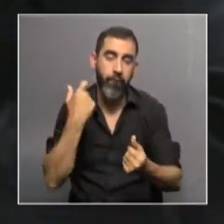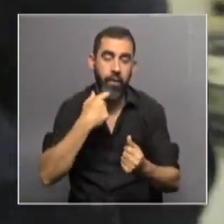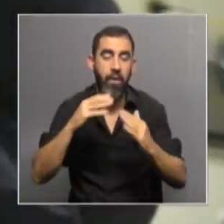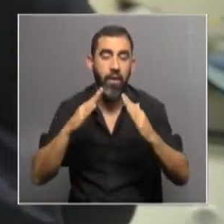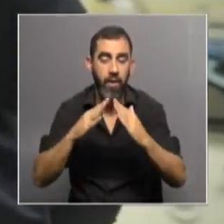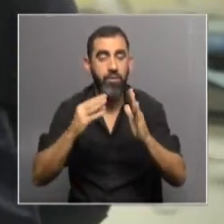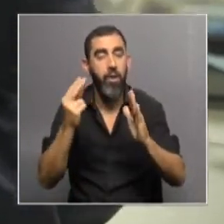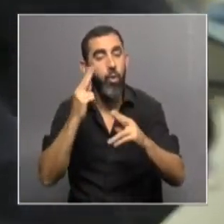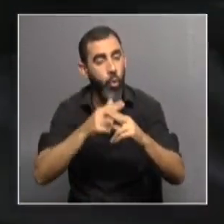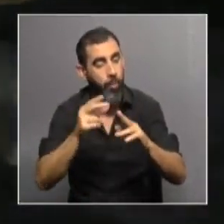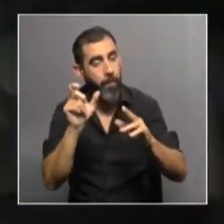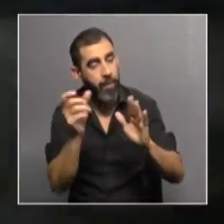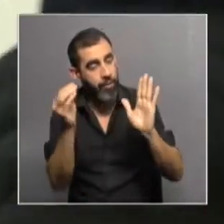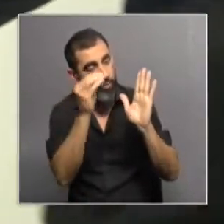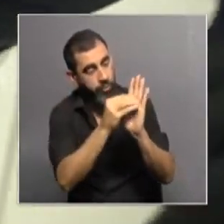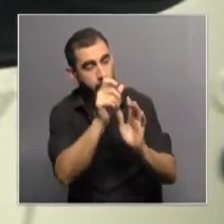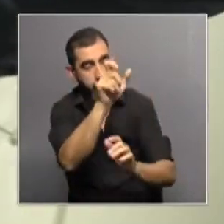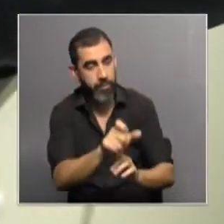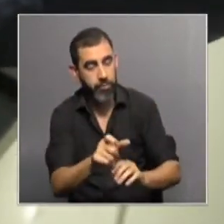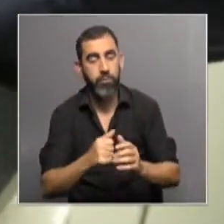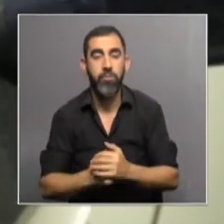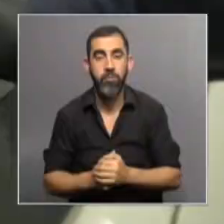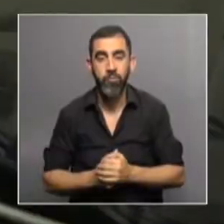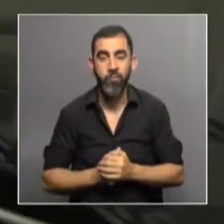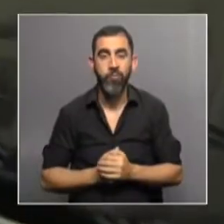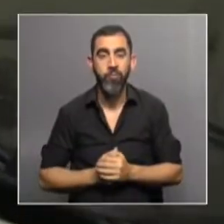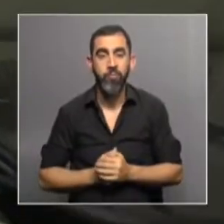un nombre un apellido a esos desaparecidos